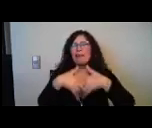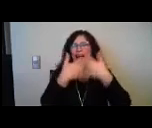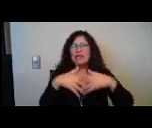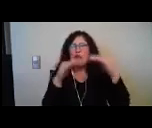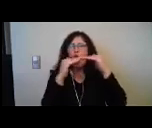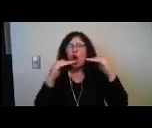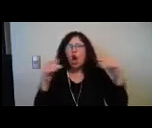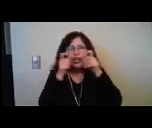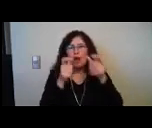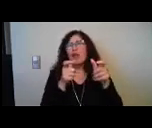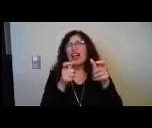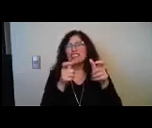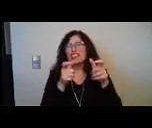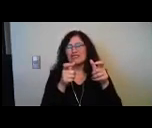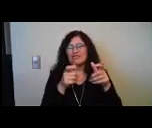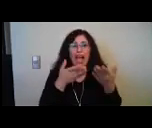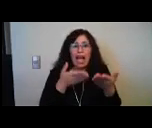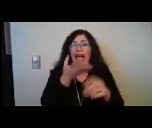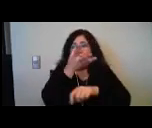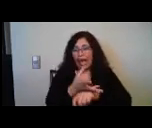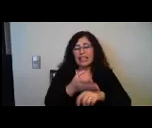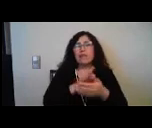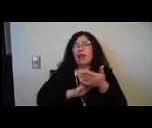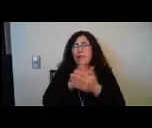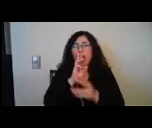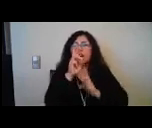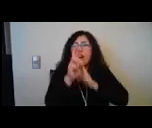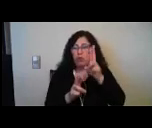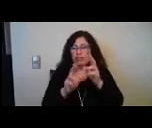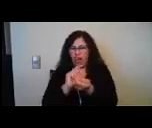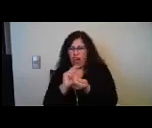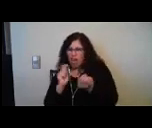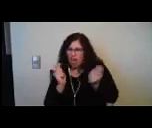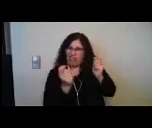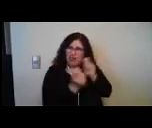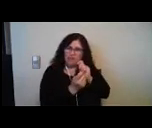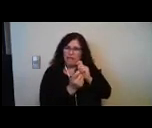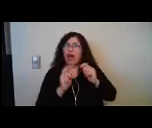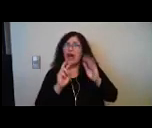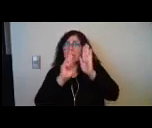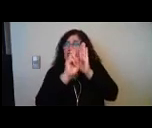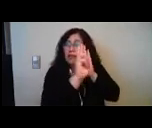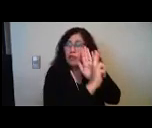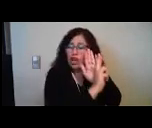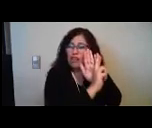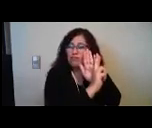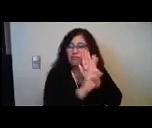va acompañada por una respuesta adaptativa o adaptada de los receptores, ¿de acuerdo?